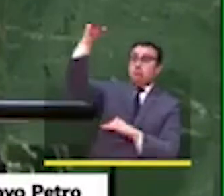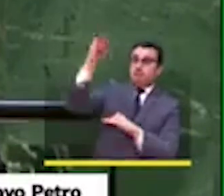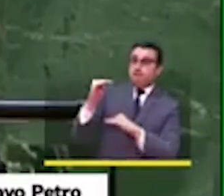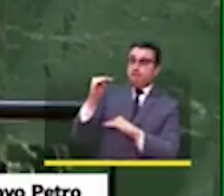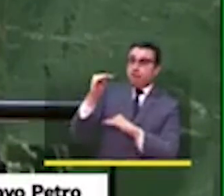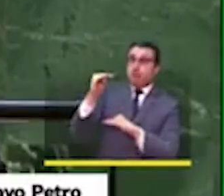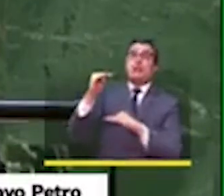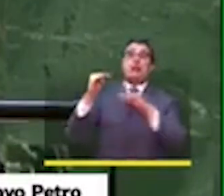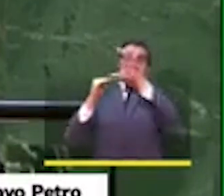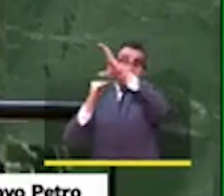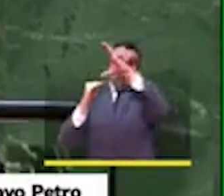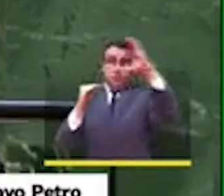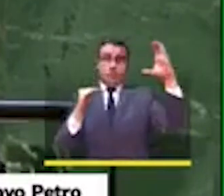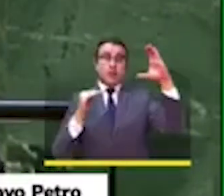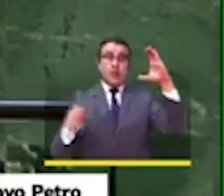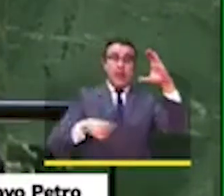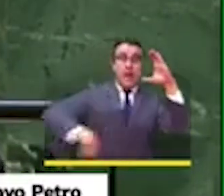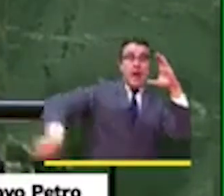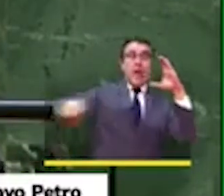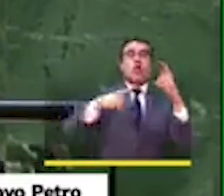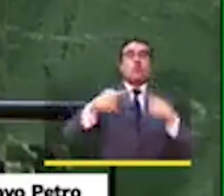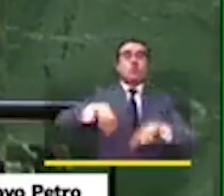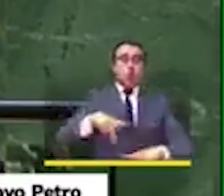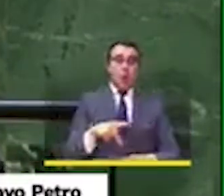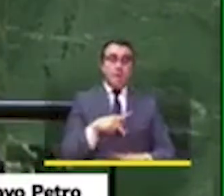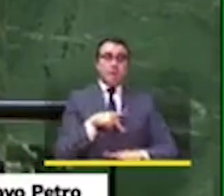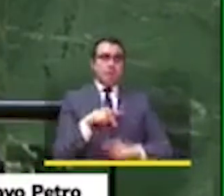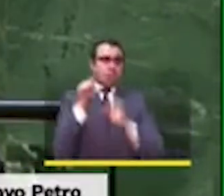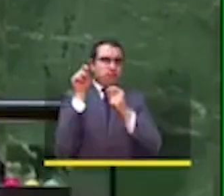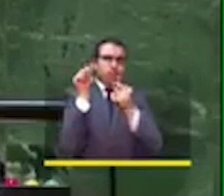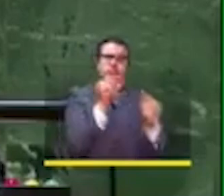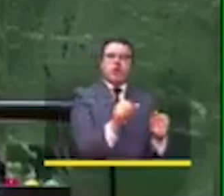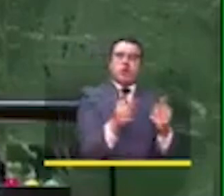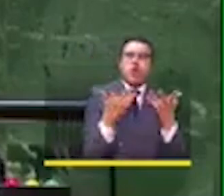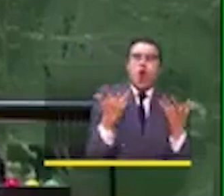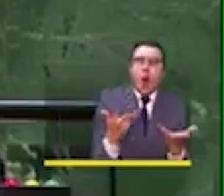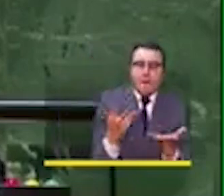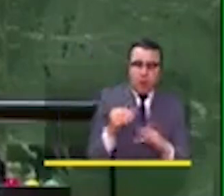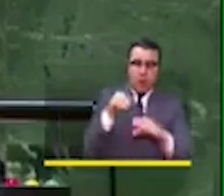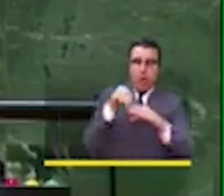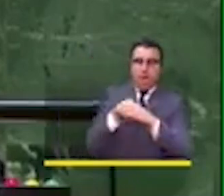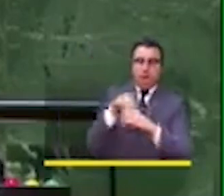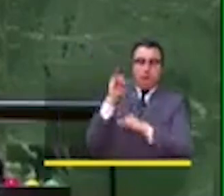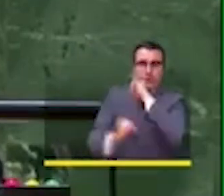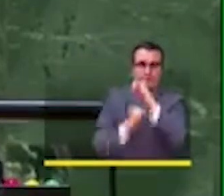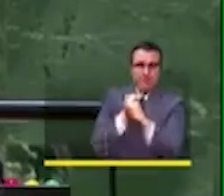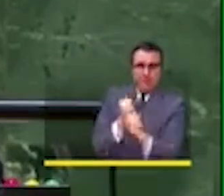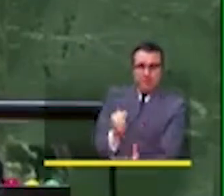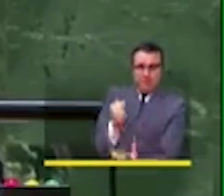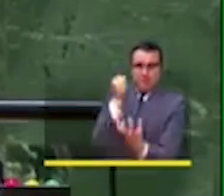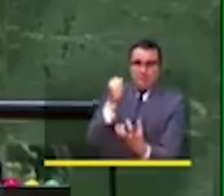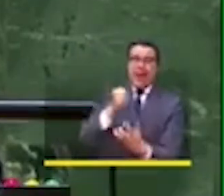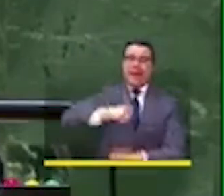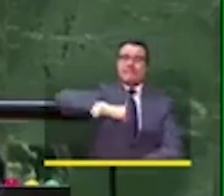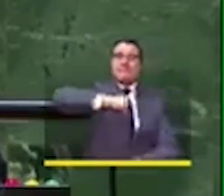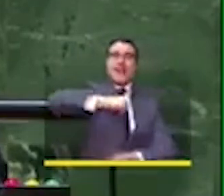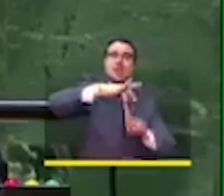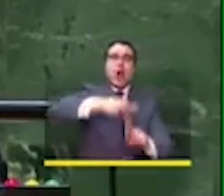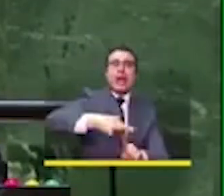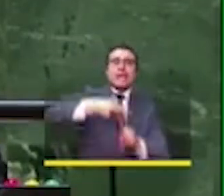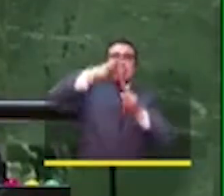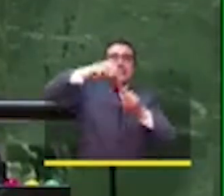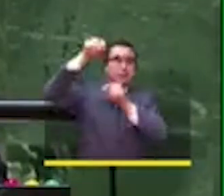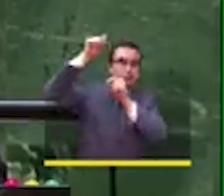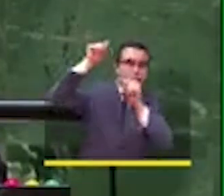pagándoles a los dueños de la deuda su acreencia, con una emisión del FMI de derechos especiales de